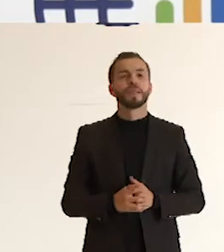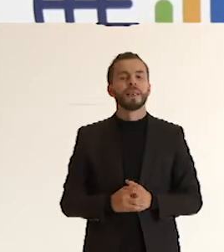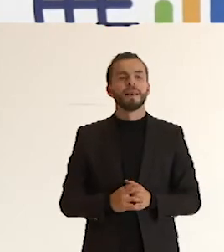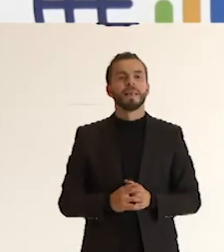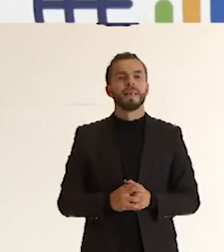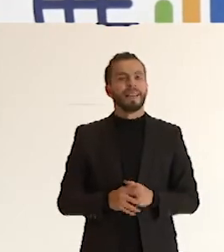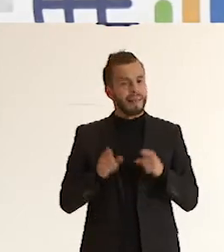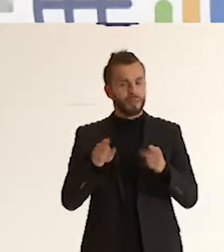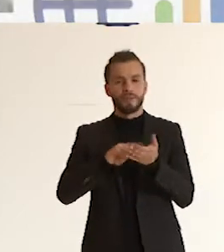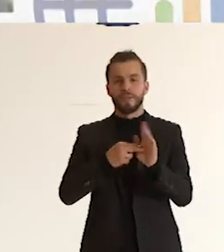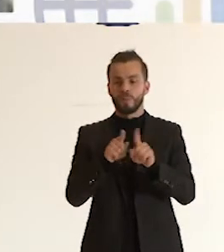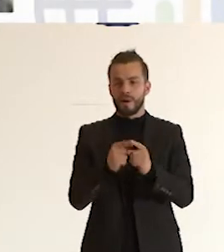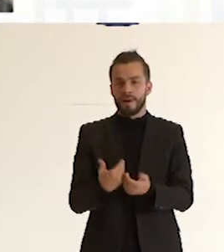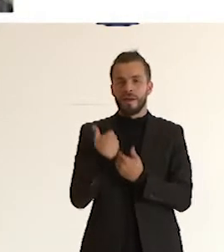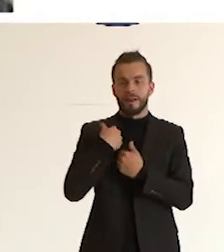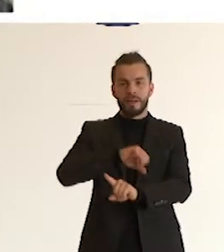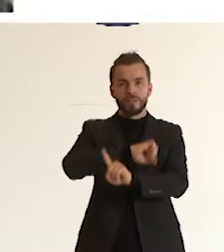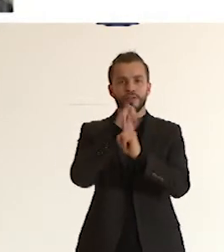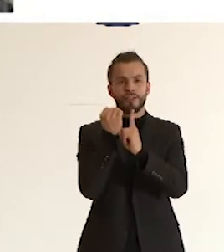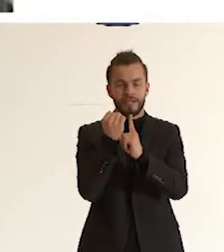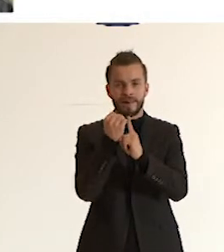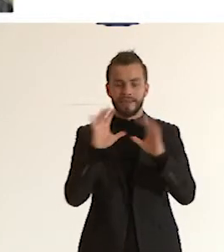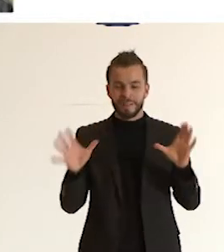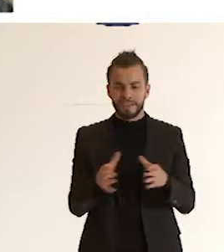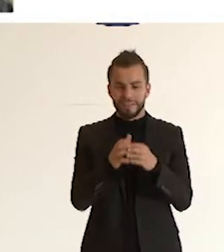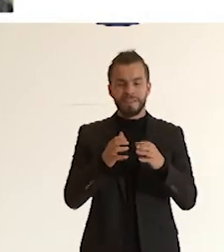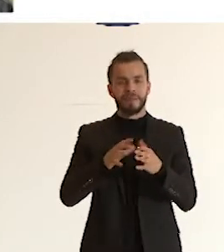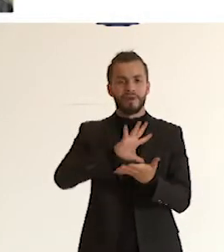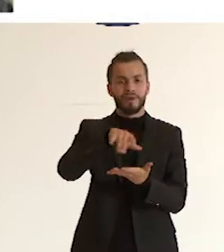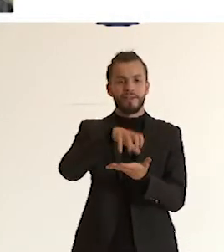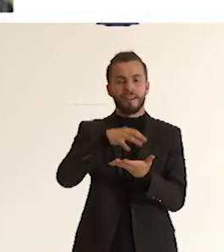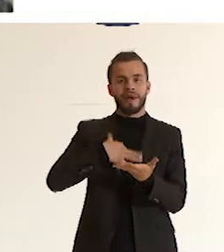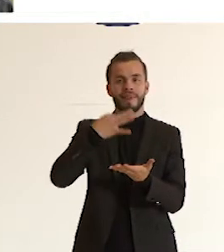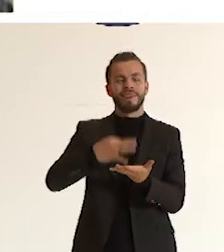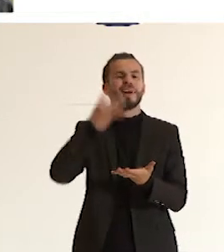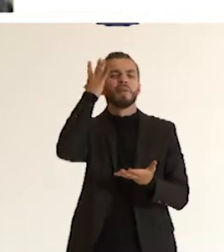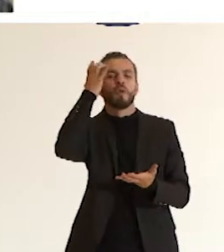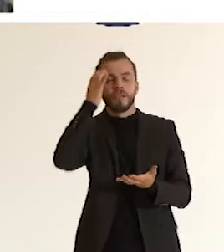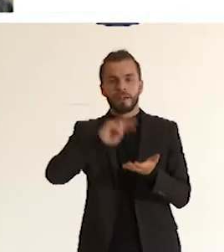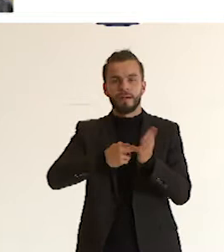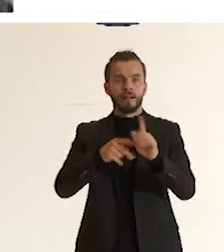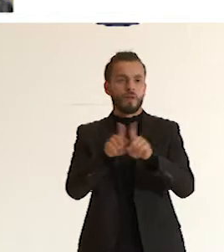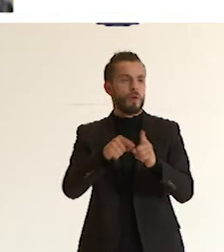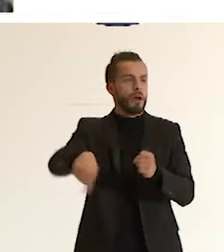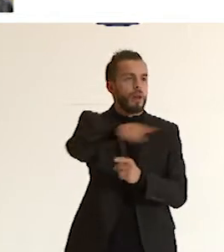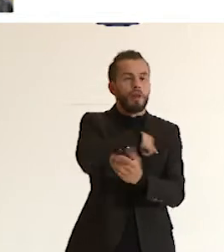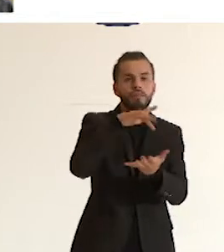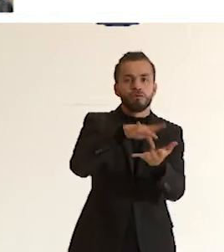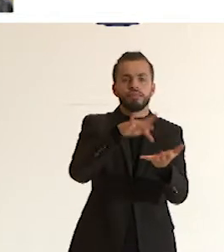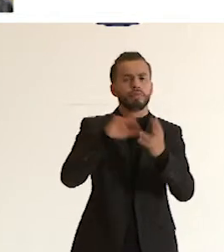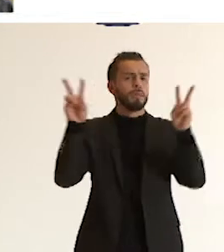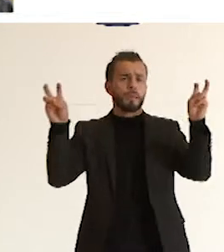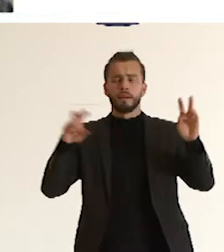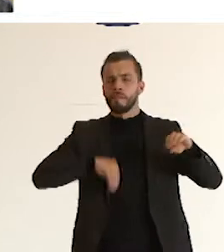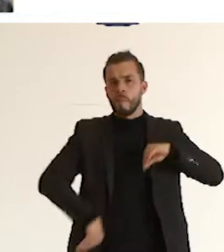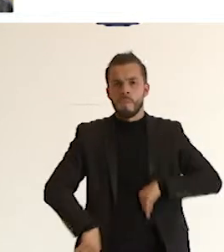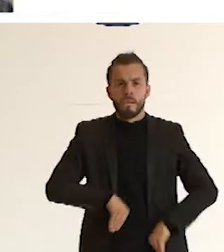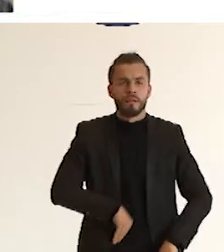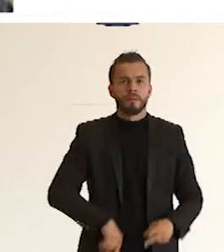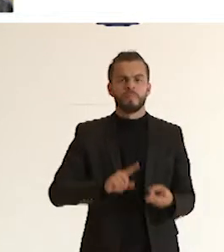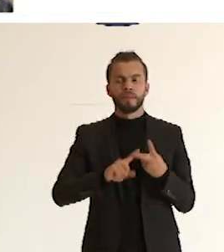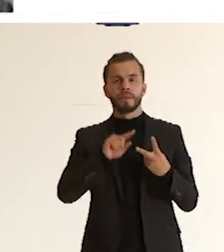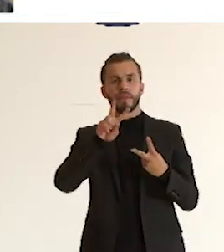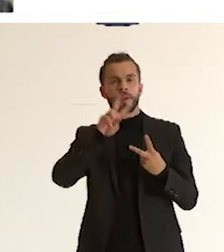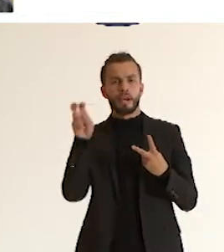de responsabilidad social desde el centro de ética porque es participar en la discusión pública sobre los temas de corrupción sobre la ética el